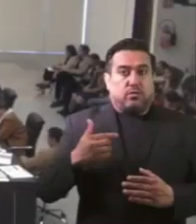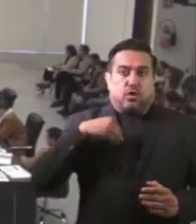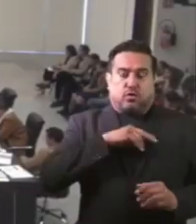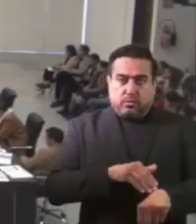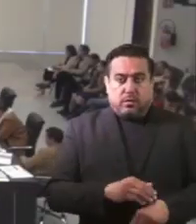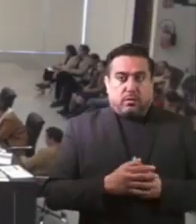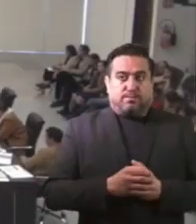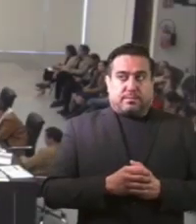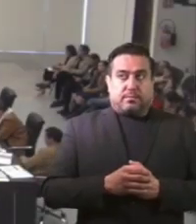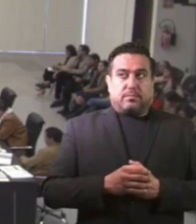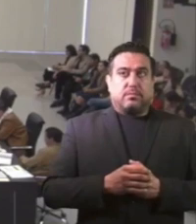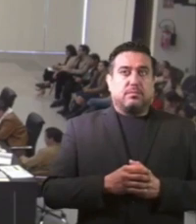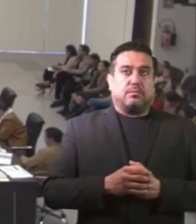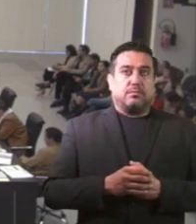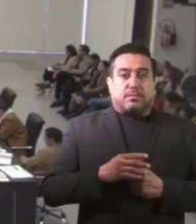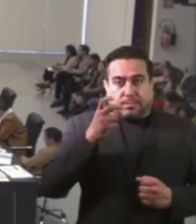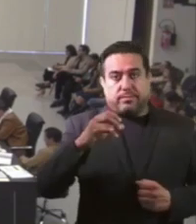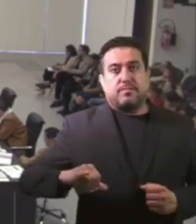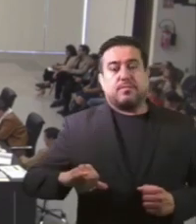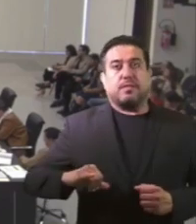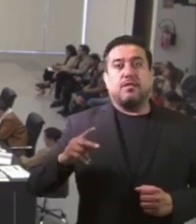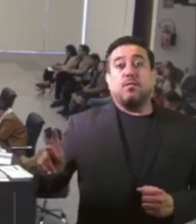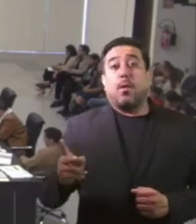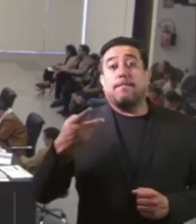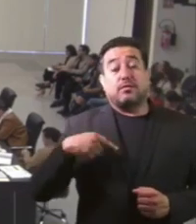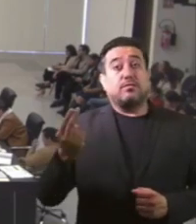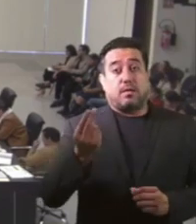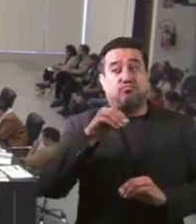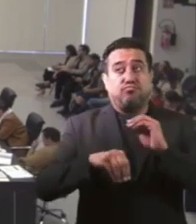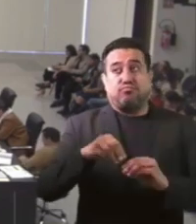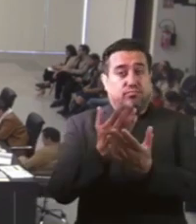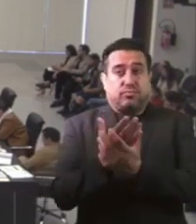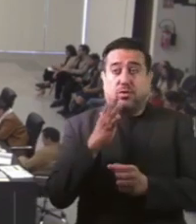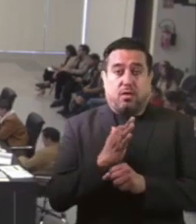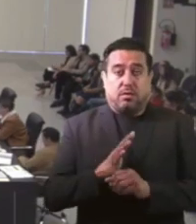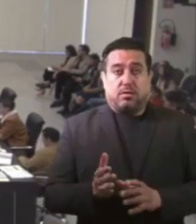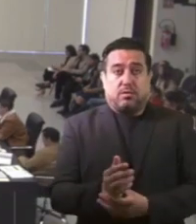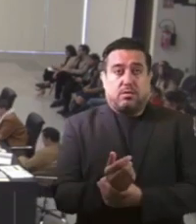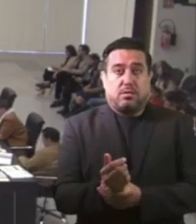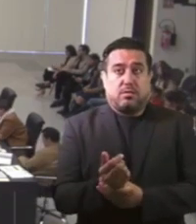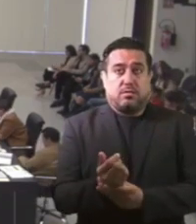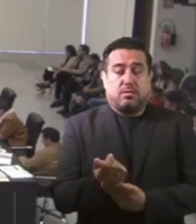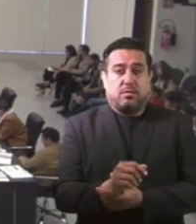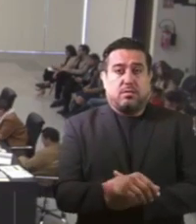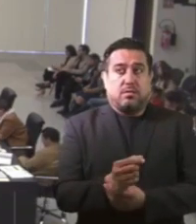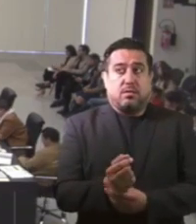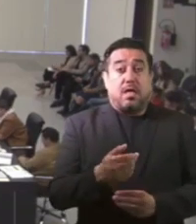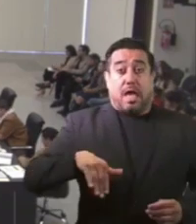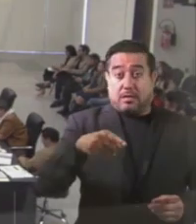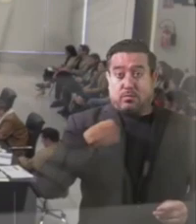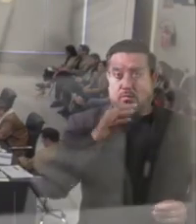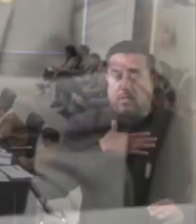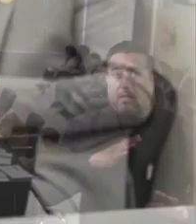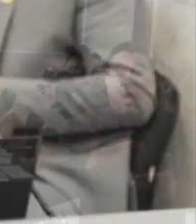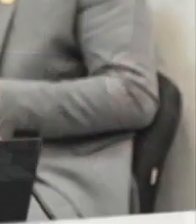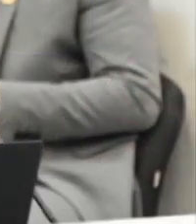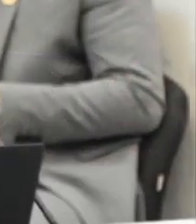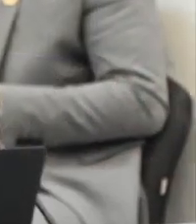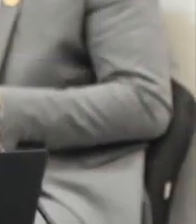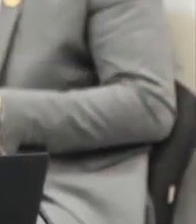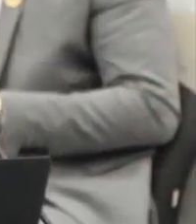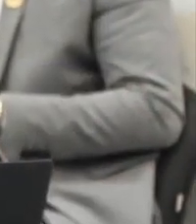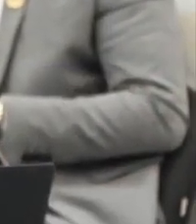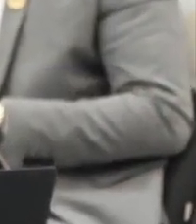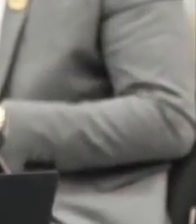paridad de género pluralidad cultural de la identidad participación comunitaria ciudadana prestigio público y profesional compromiso democrático